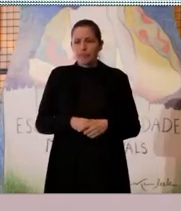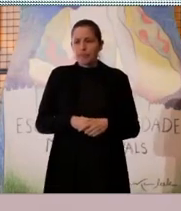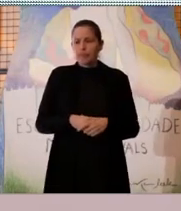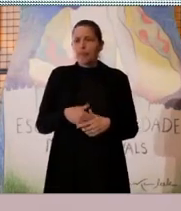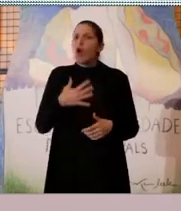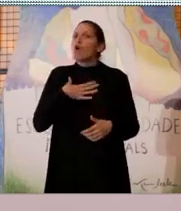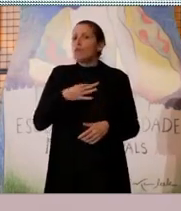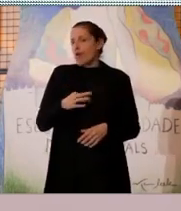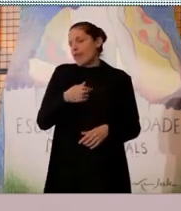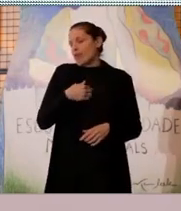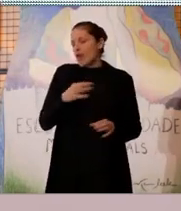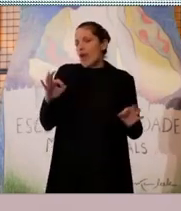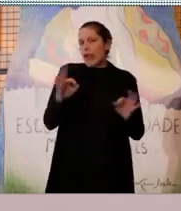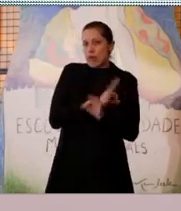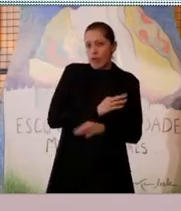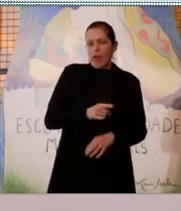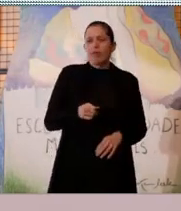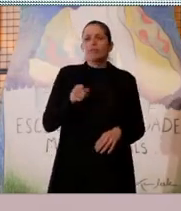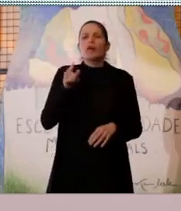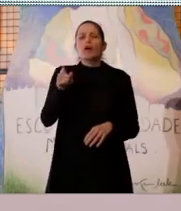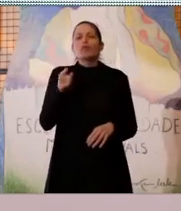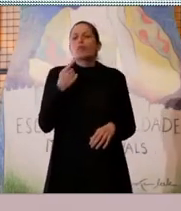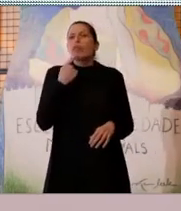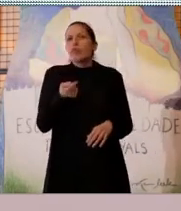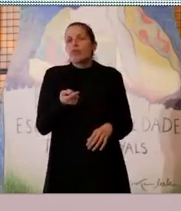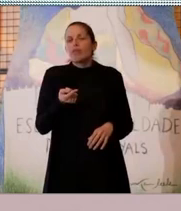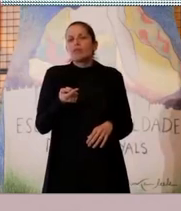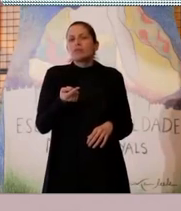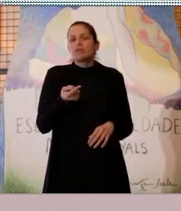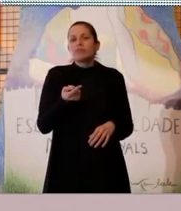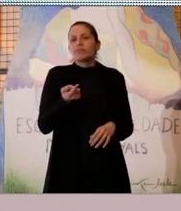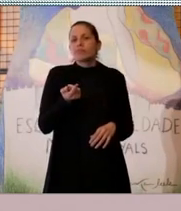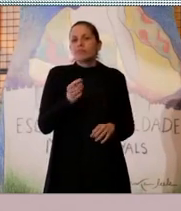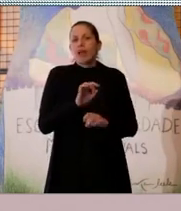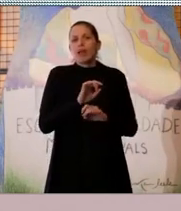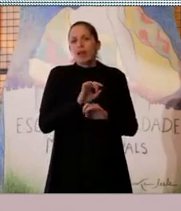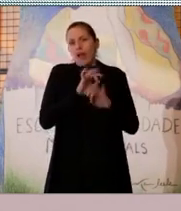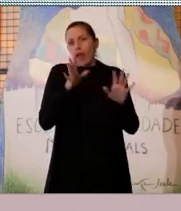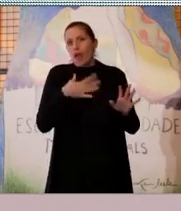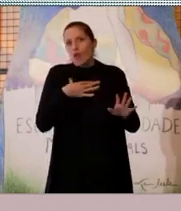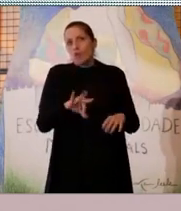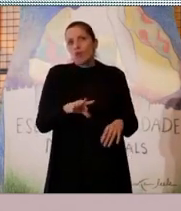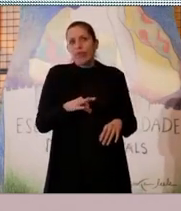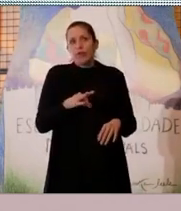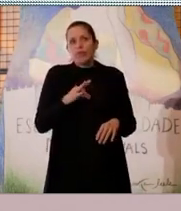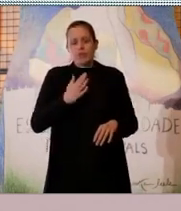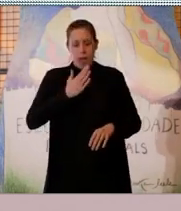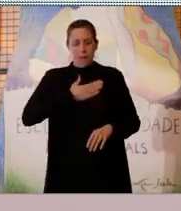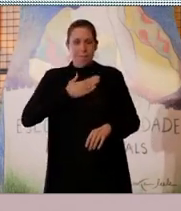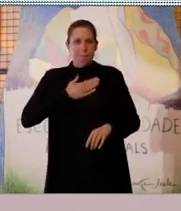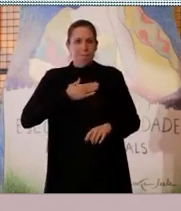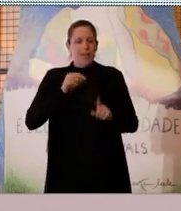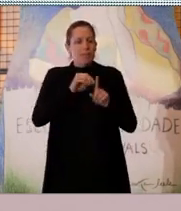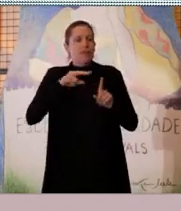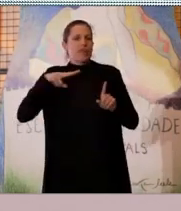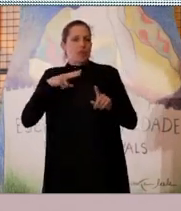puedo equivocarme pero tal tú dices claro ahí podríamos hablar de mi percepción personal política que